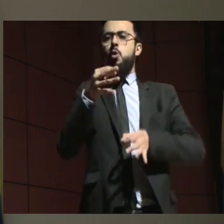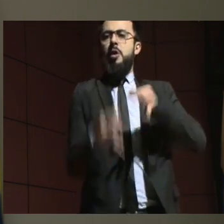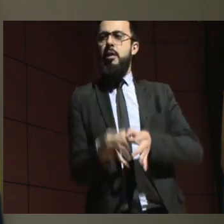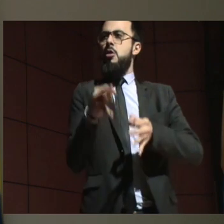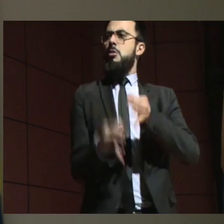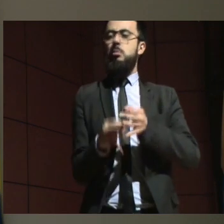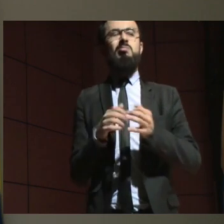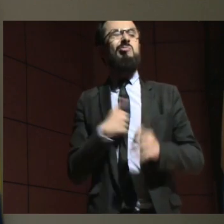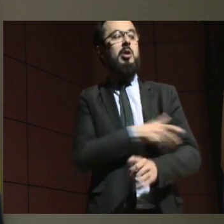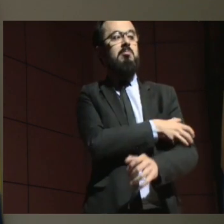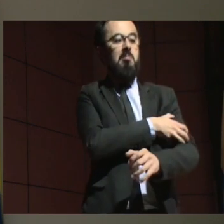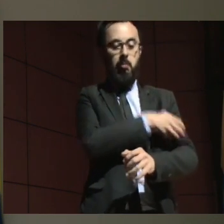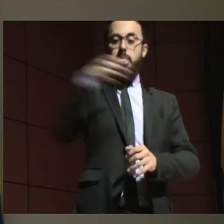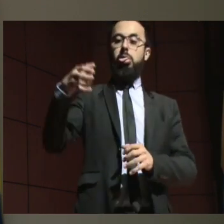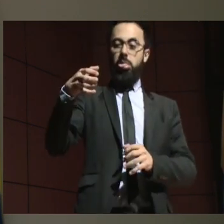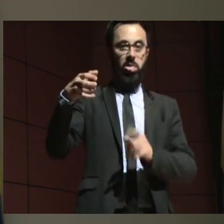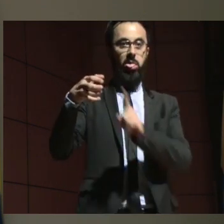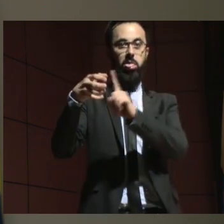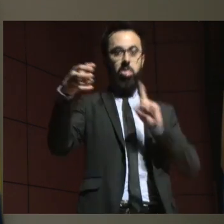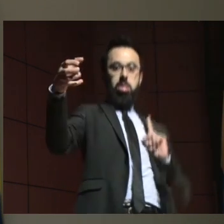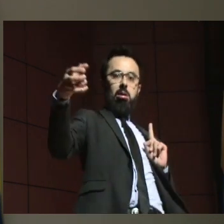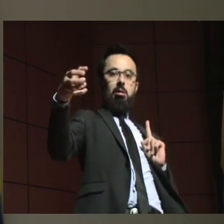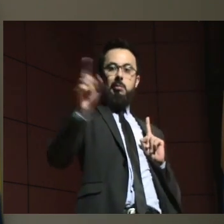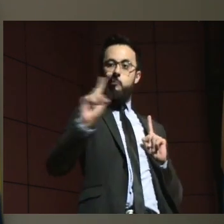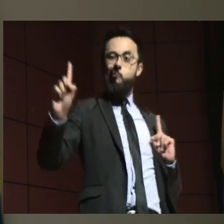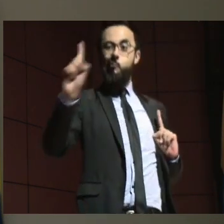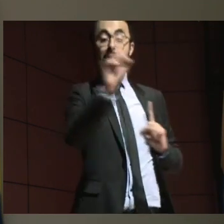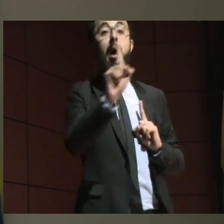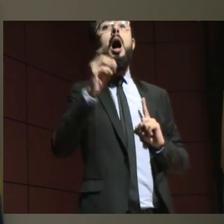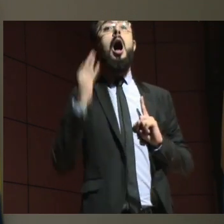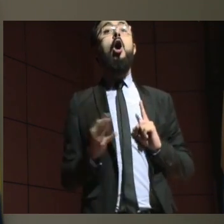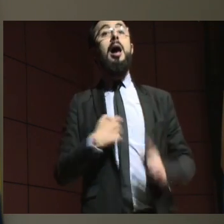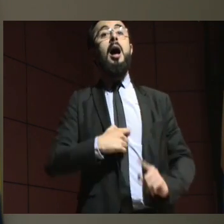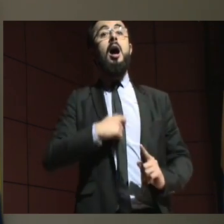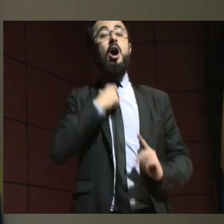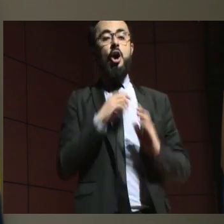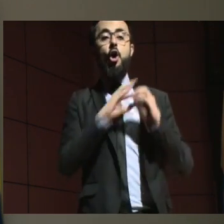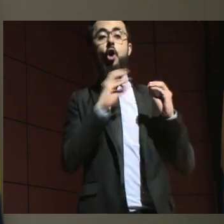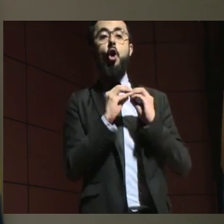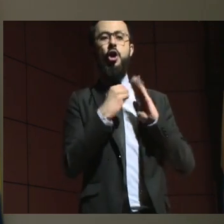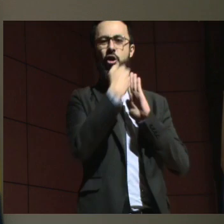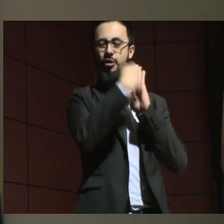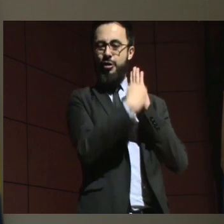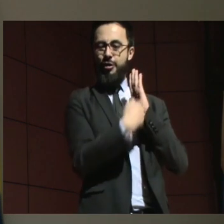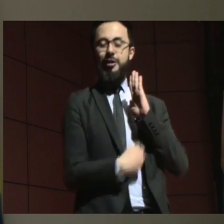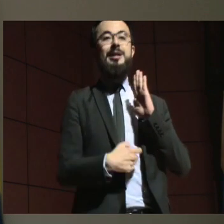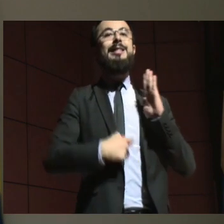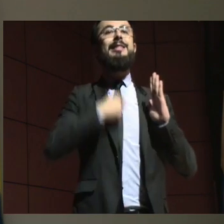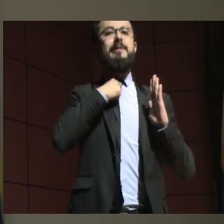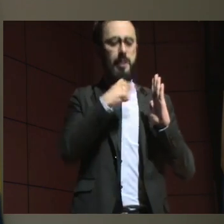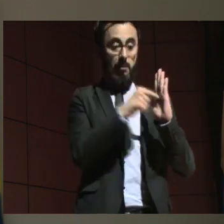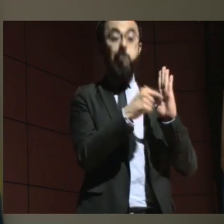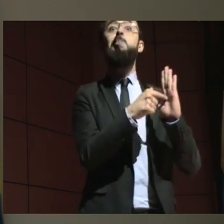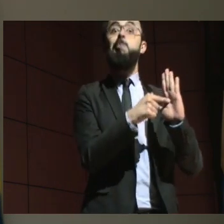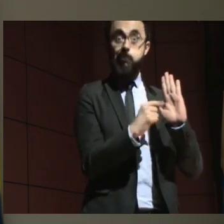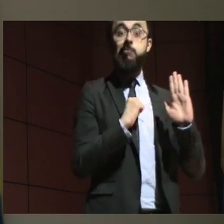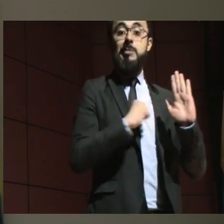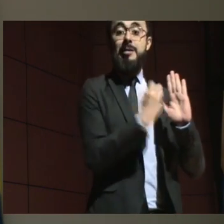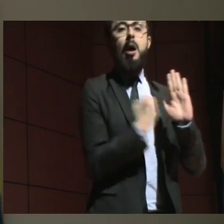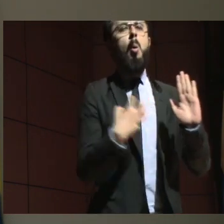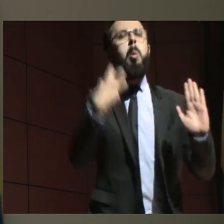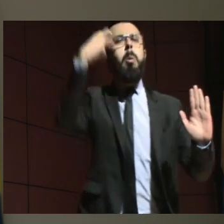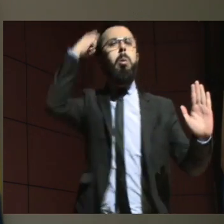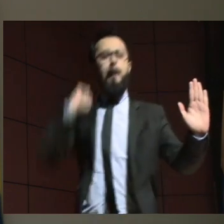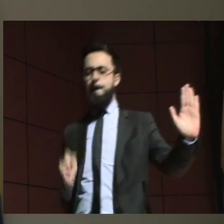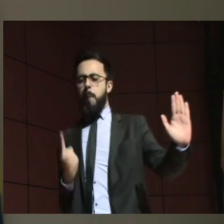se formaliza tal como la conocemos hoy en día en el Código Civil, a pesar de que tenga raíces en el derecho romano y en tradiciones